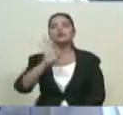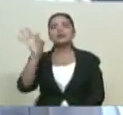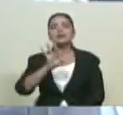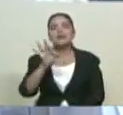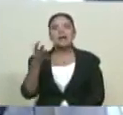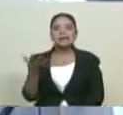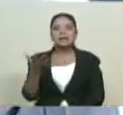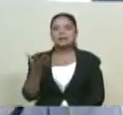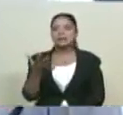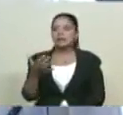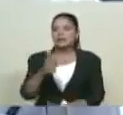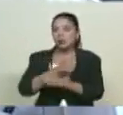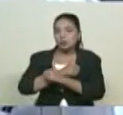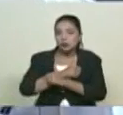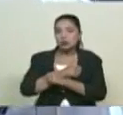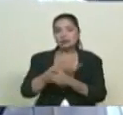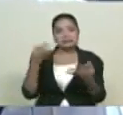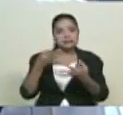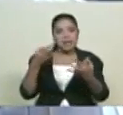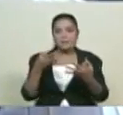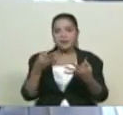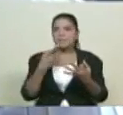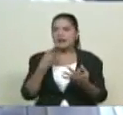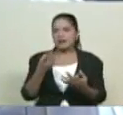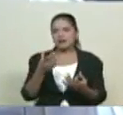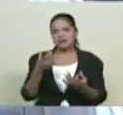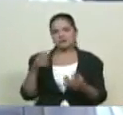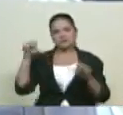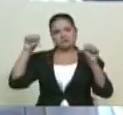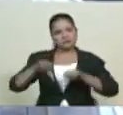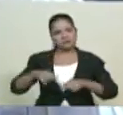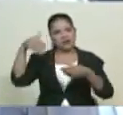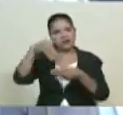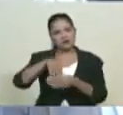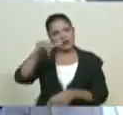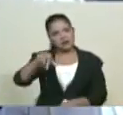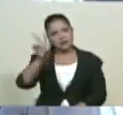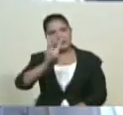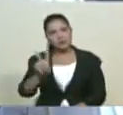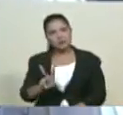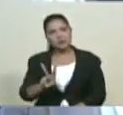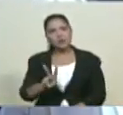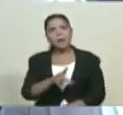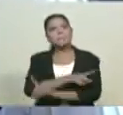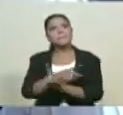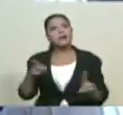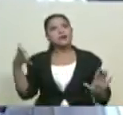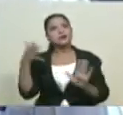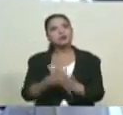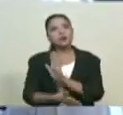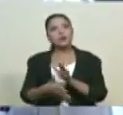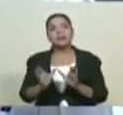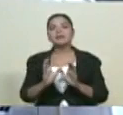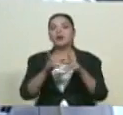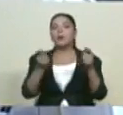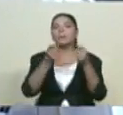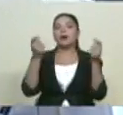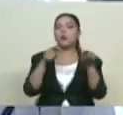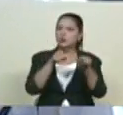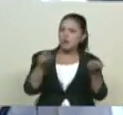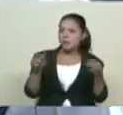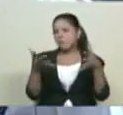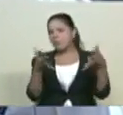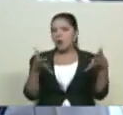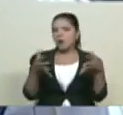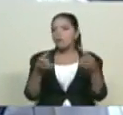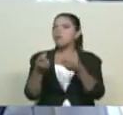abstención siempre es utilizado como un argumento para desacreditar las elecciones en Venezuela. Desde la perspectiva del comando, ¿se tiene alguna estimación de